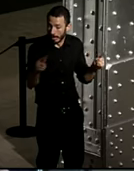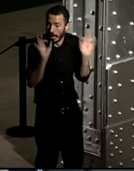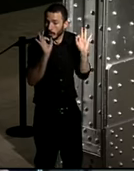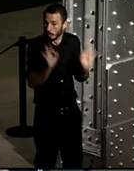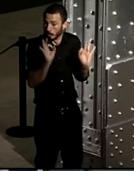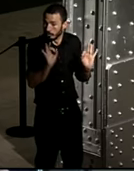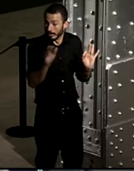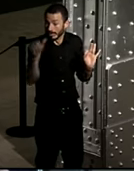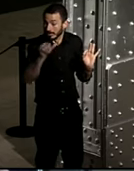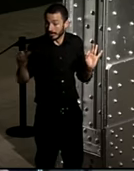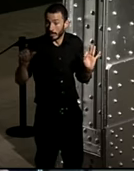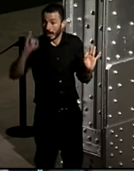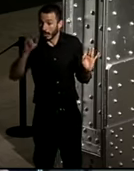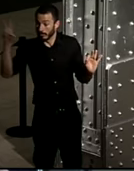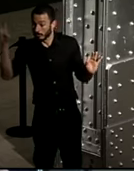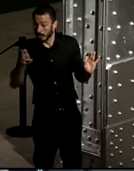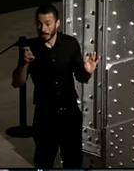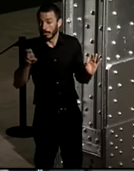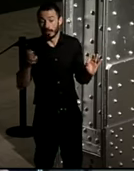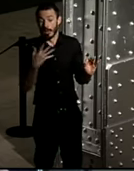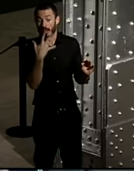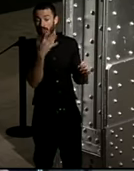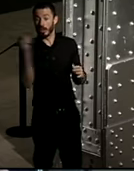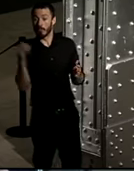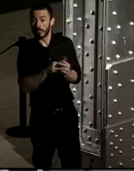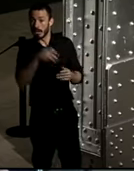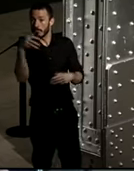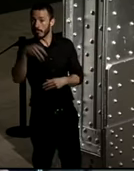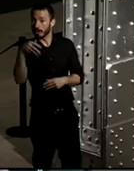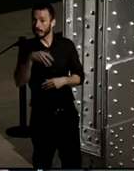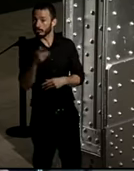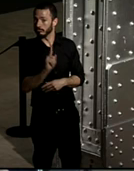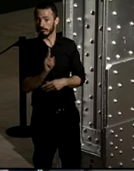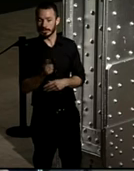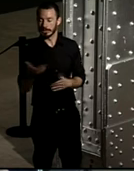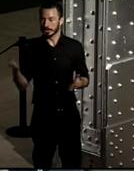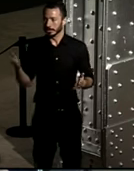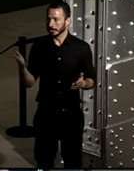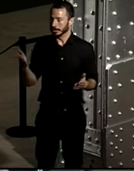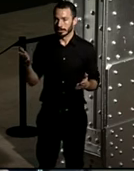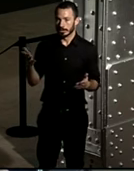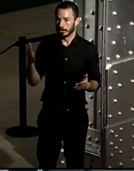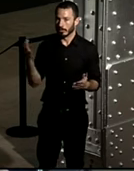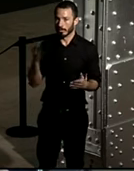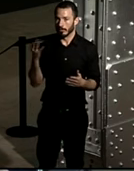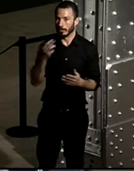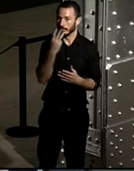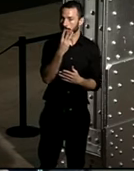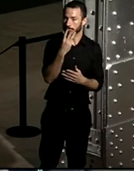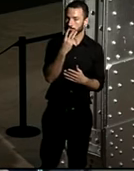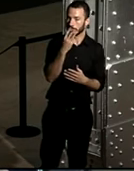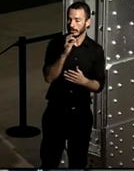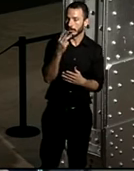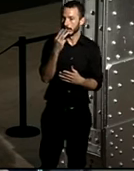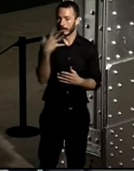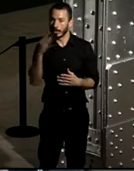jefe de producción y te decía, lleva 5.000 metros, ¿eh? Y tenías que hacer un largo de un 30 a